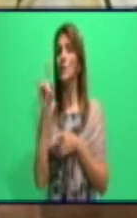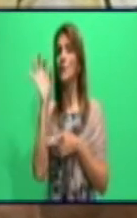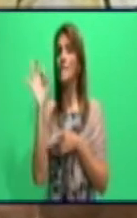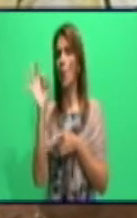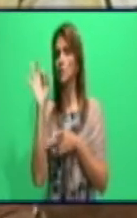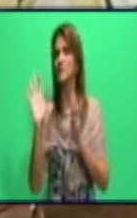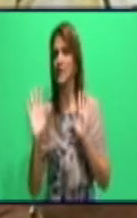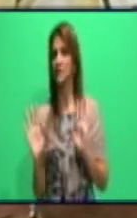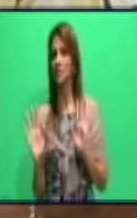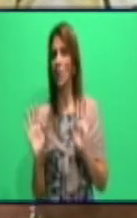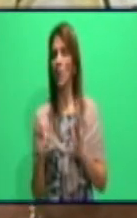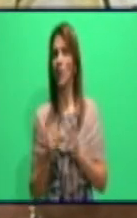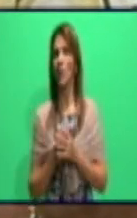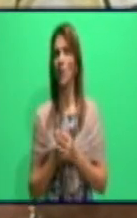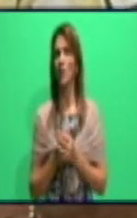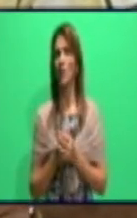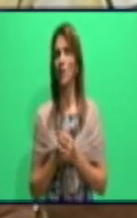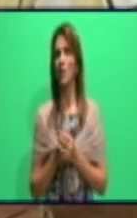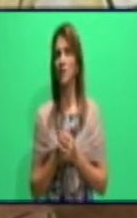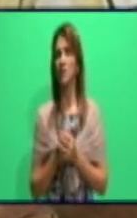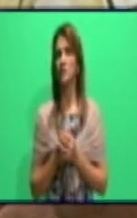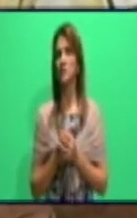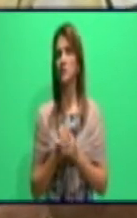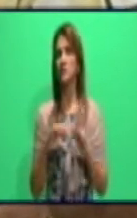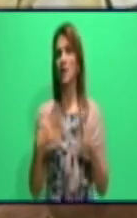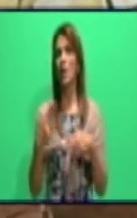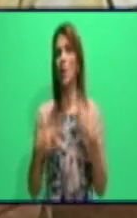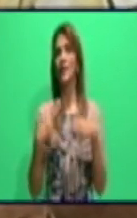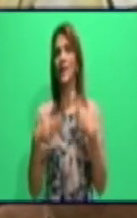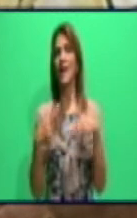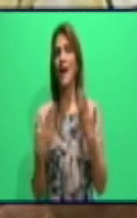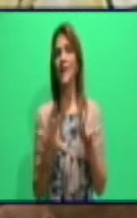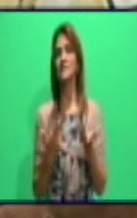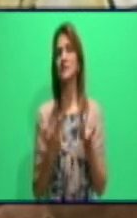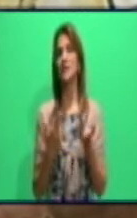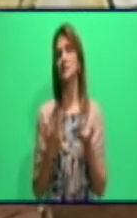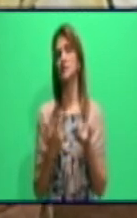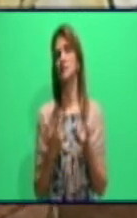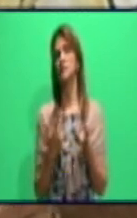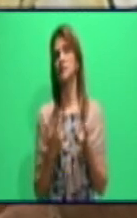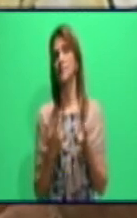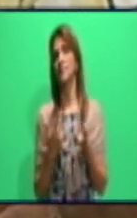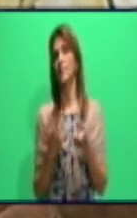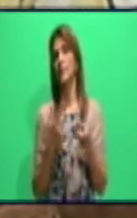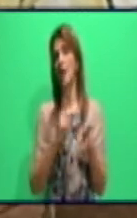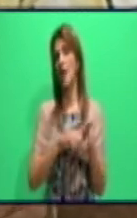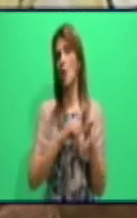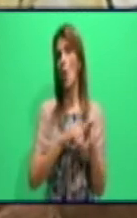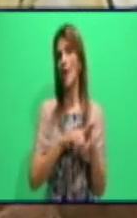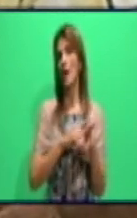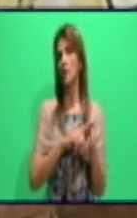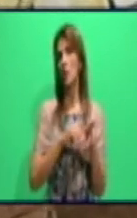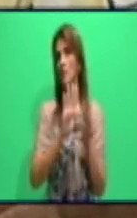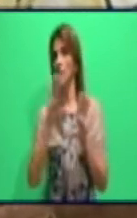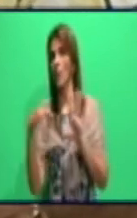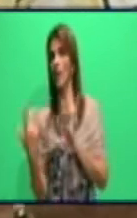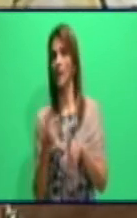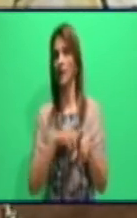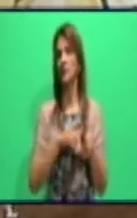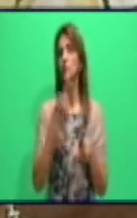absoluto de los que ejerce la actividad de cuenta propia de manera ilegal es violentar los precios tienen precios abusivos y nos